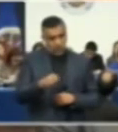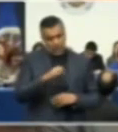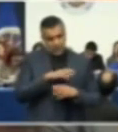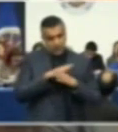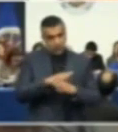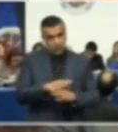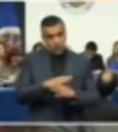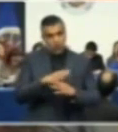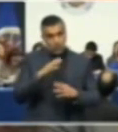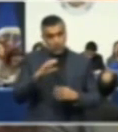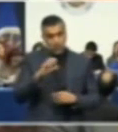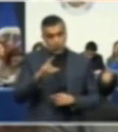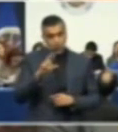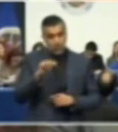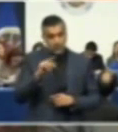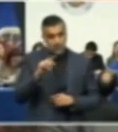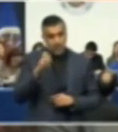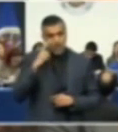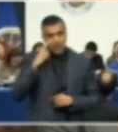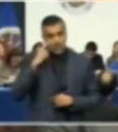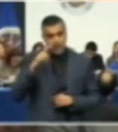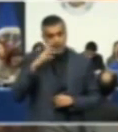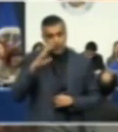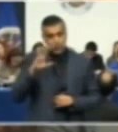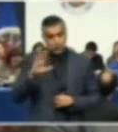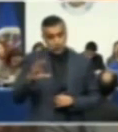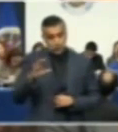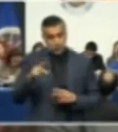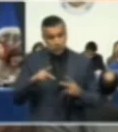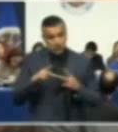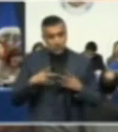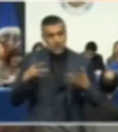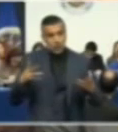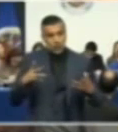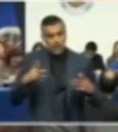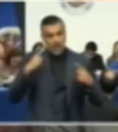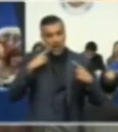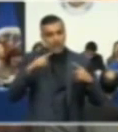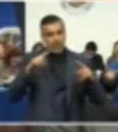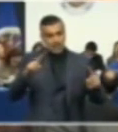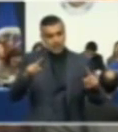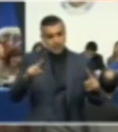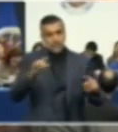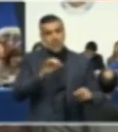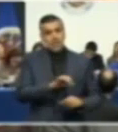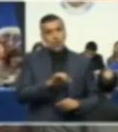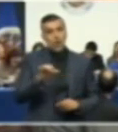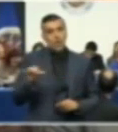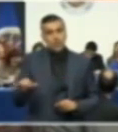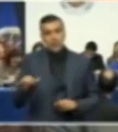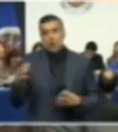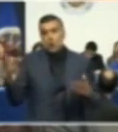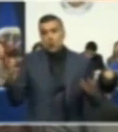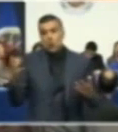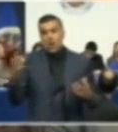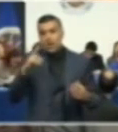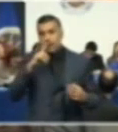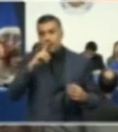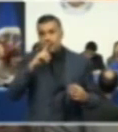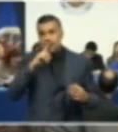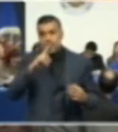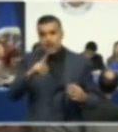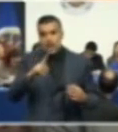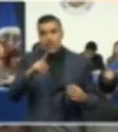correspondiente curatela, para qué supuestos y con qué alcances. Igualmente, cuáles serían